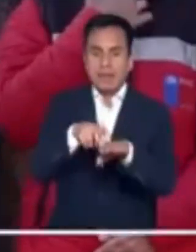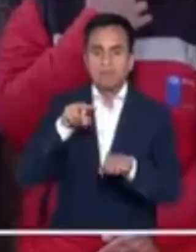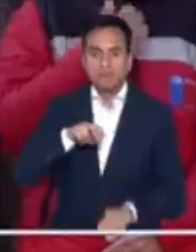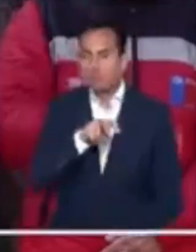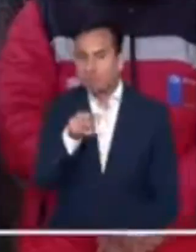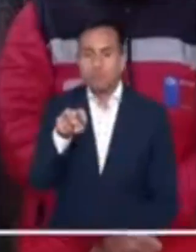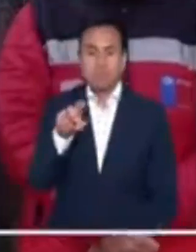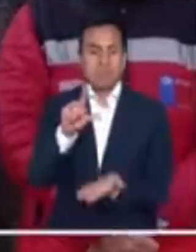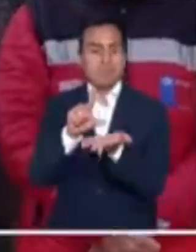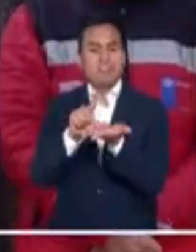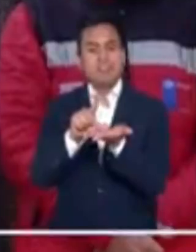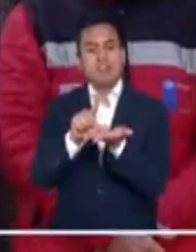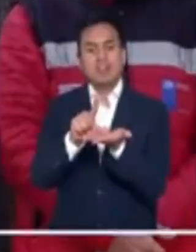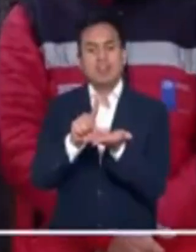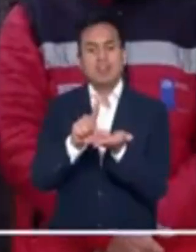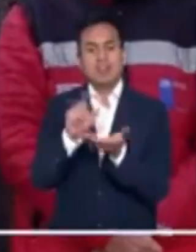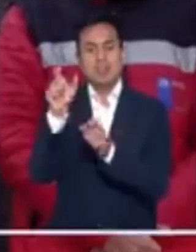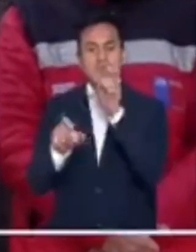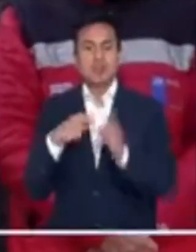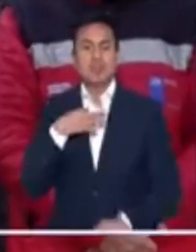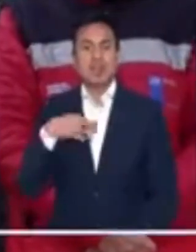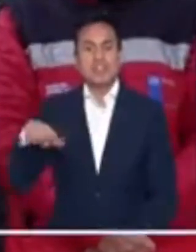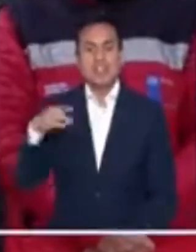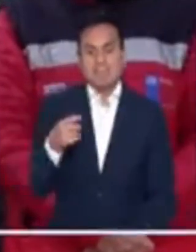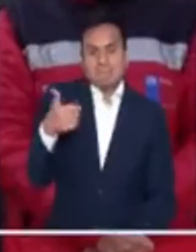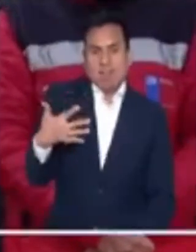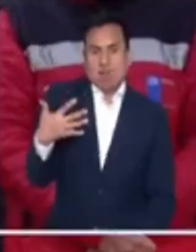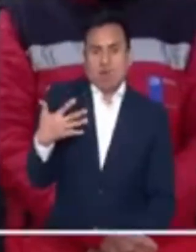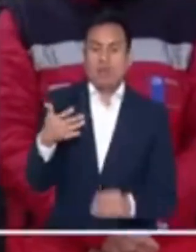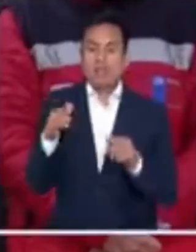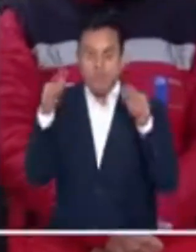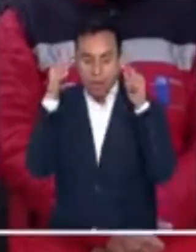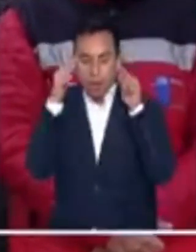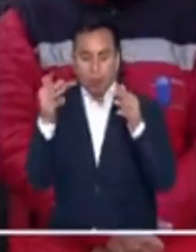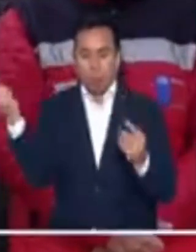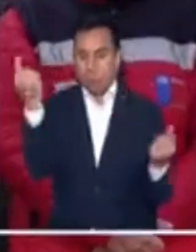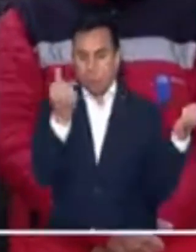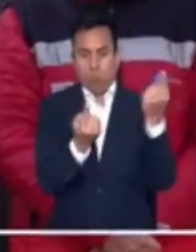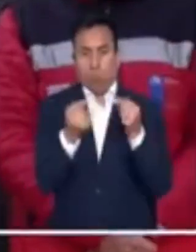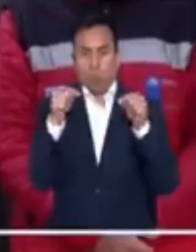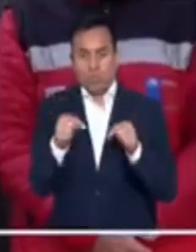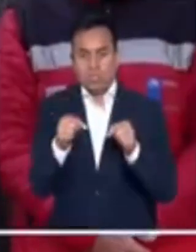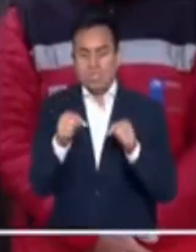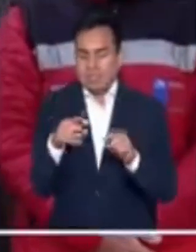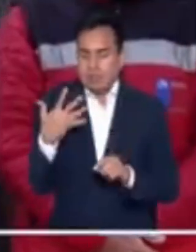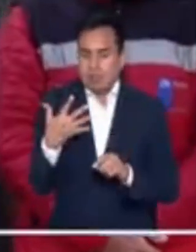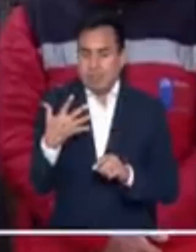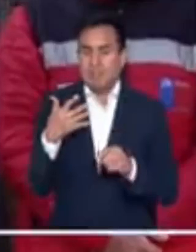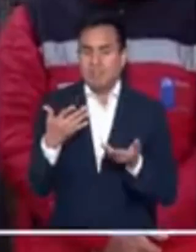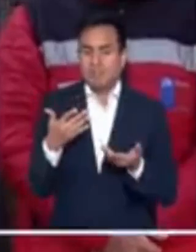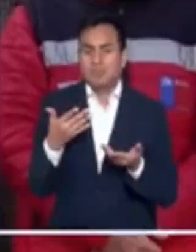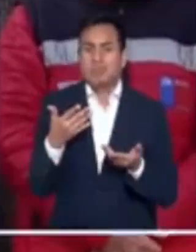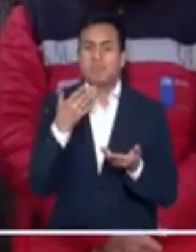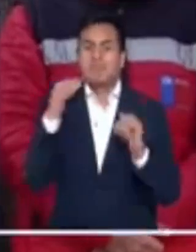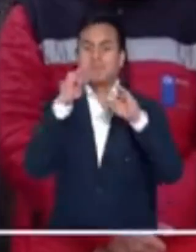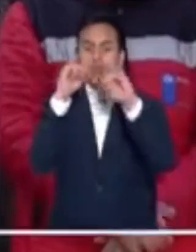un espacio que esperamos que la ciudadanía valore, utilice y que se priorice y se siga priorizando